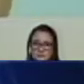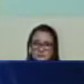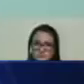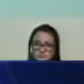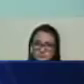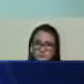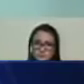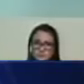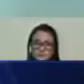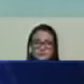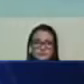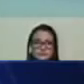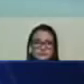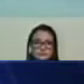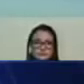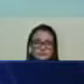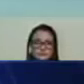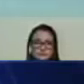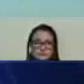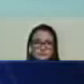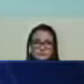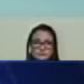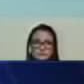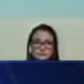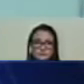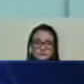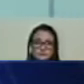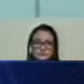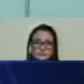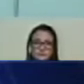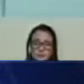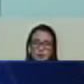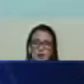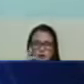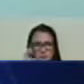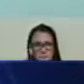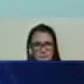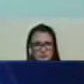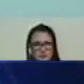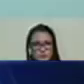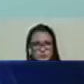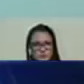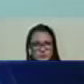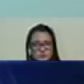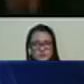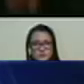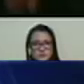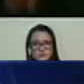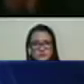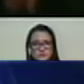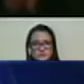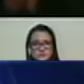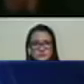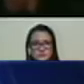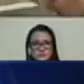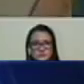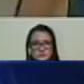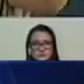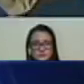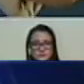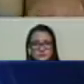libertario, independiente. Cada voto, cada mujer, cada hombre que se